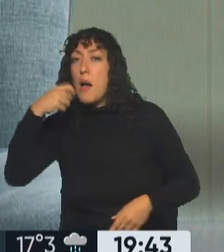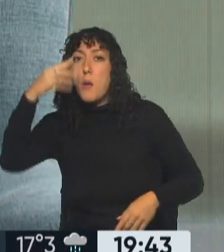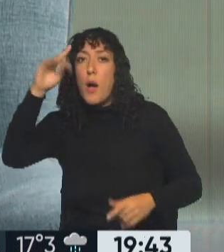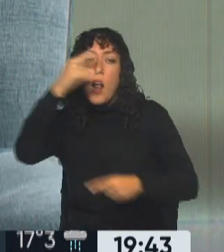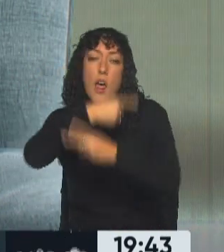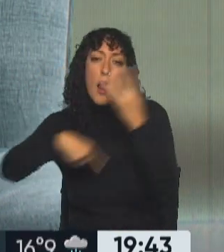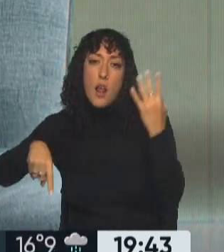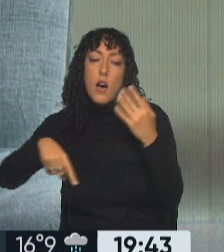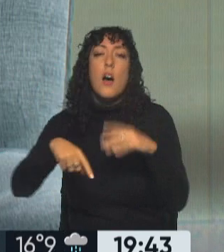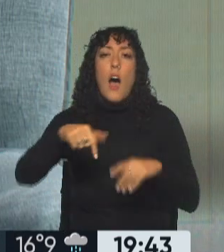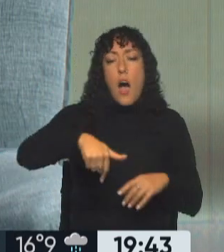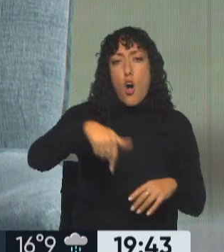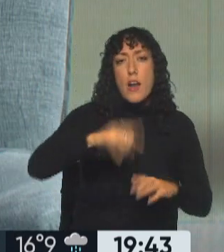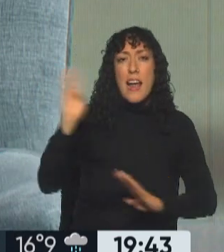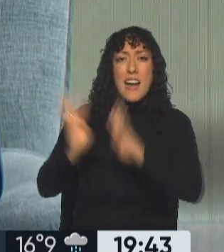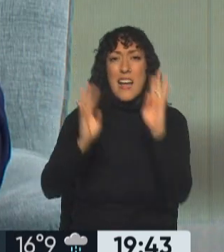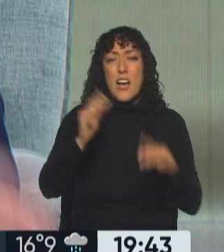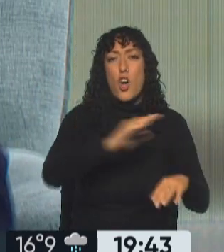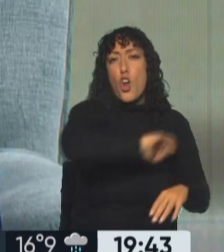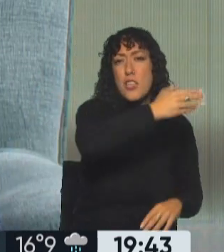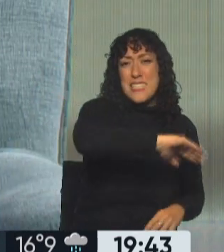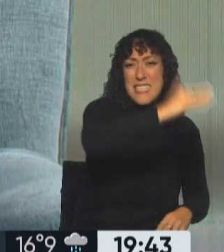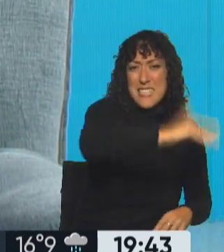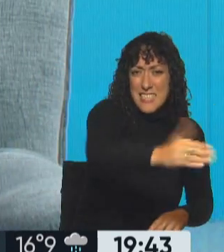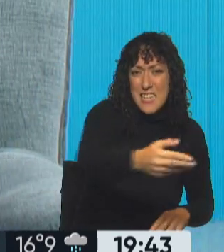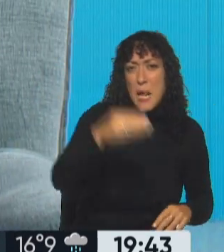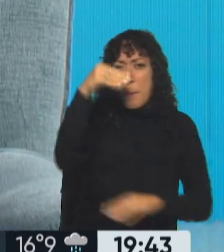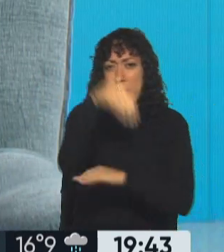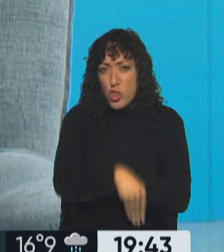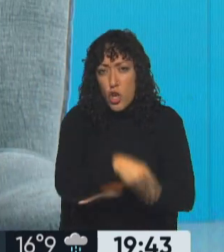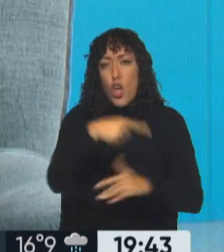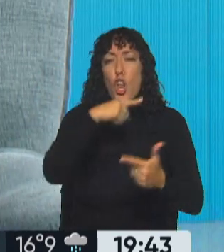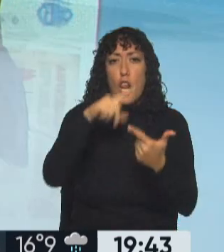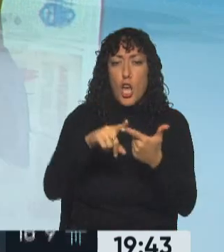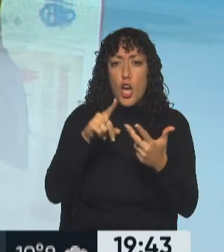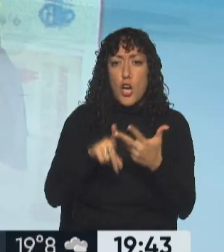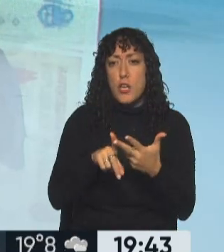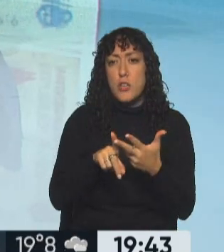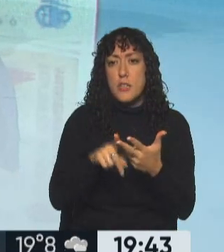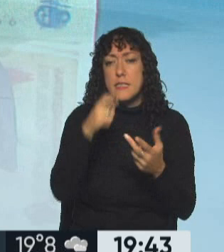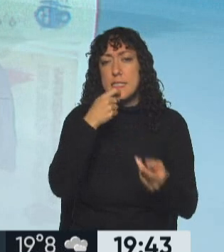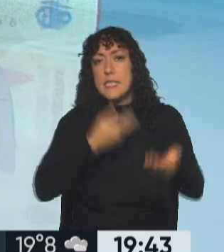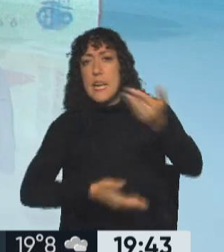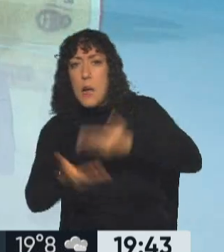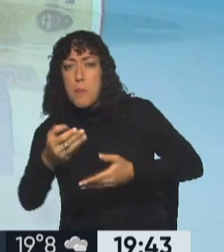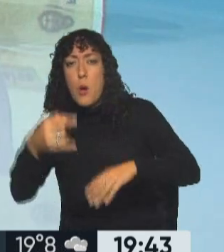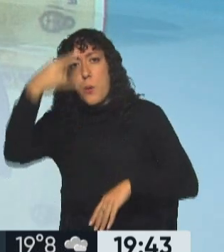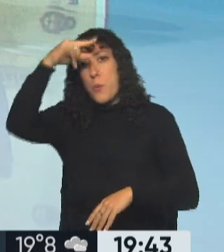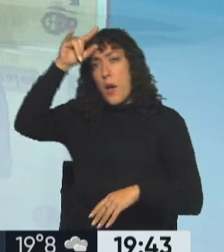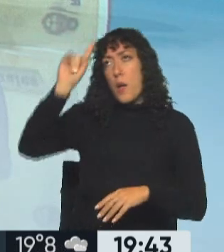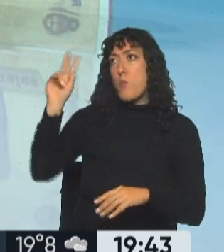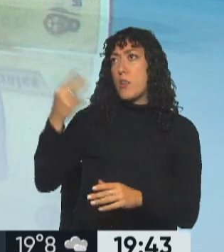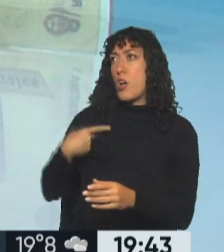esto. Hoy tenemos toda la cordillera, tenemos el petróleo y si te lo da y a cambio, y si vaca muerta la compro